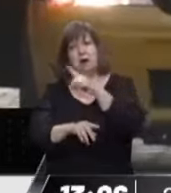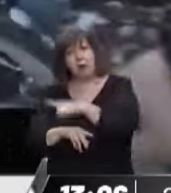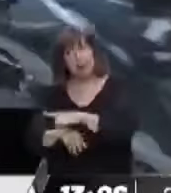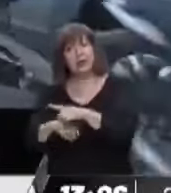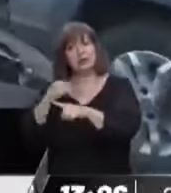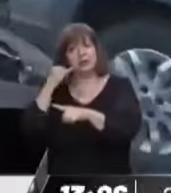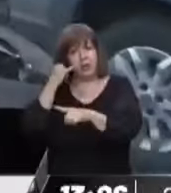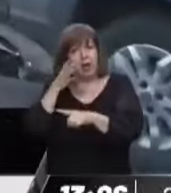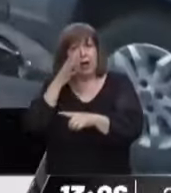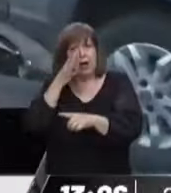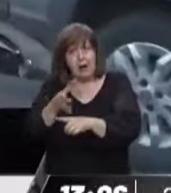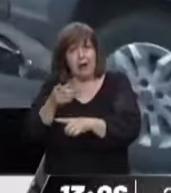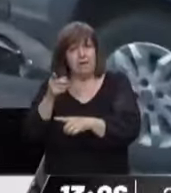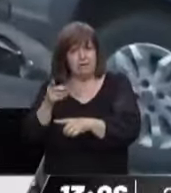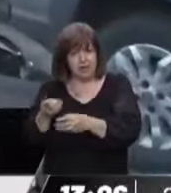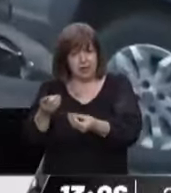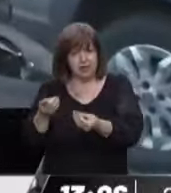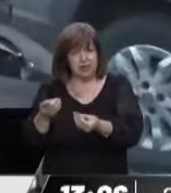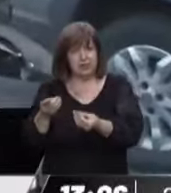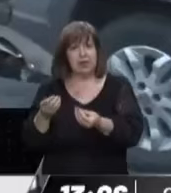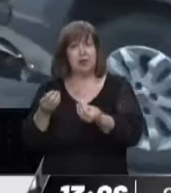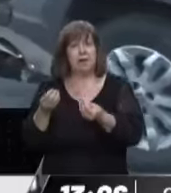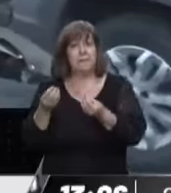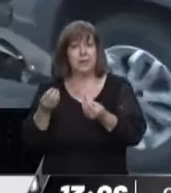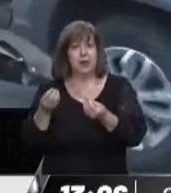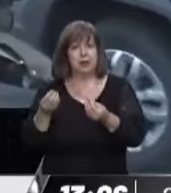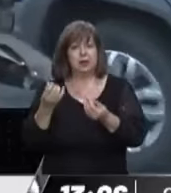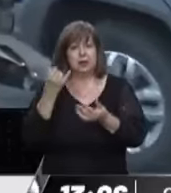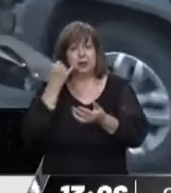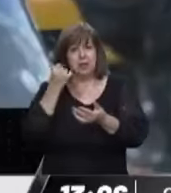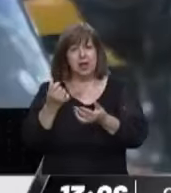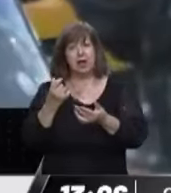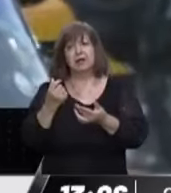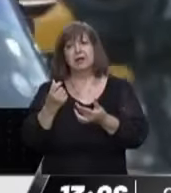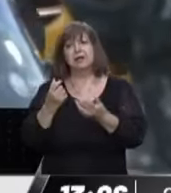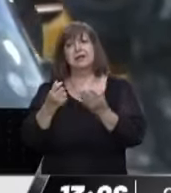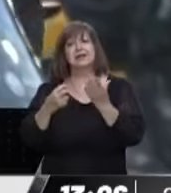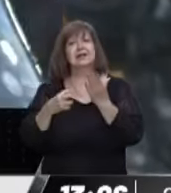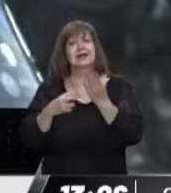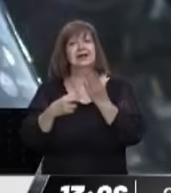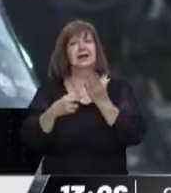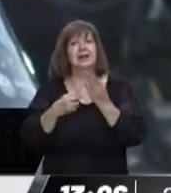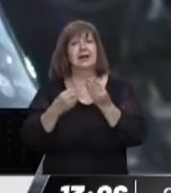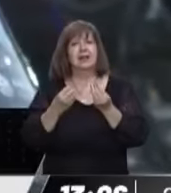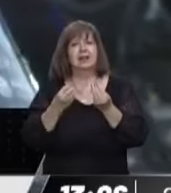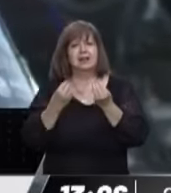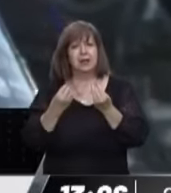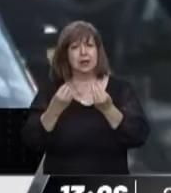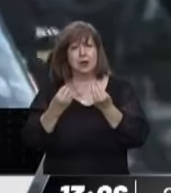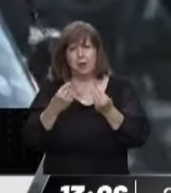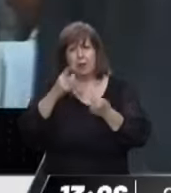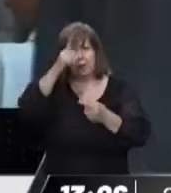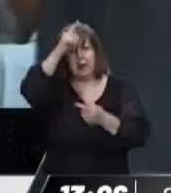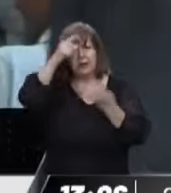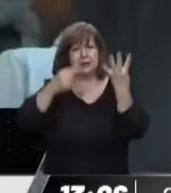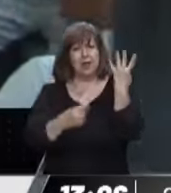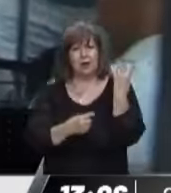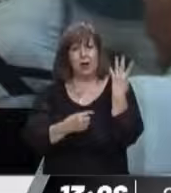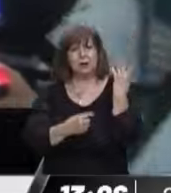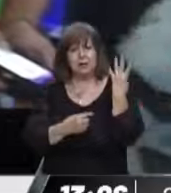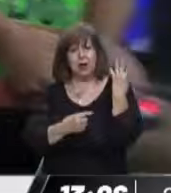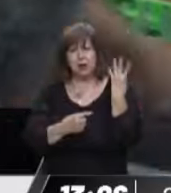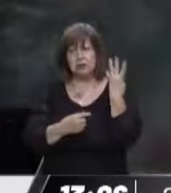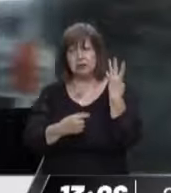penales que se le endilgan, pero es importante señalar que la Inspección General de Seguridad está investigando el accionar de la policía de